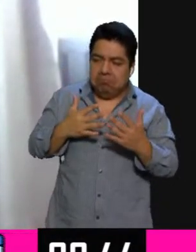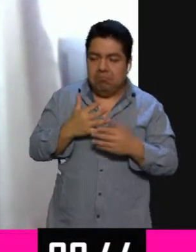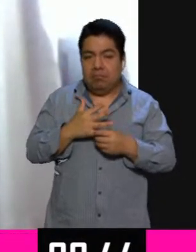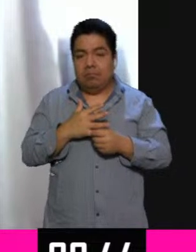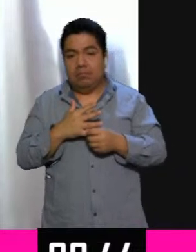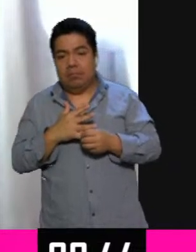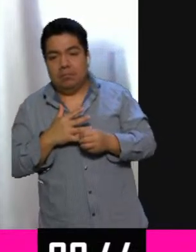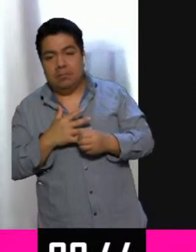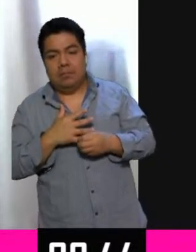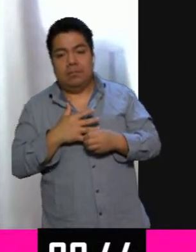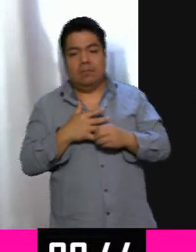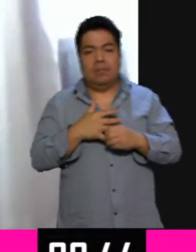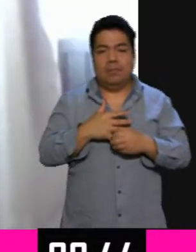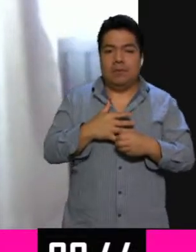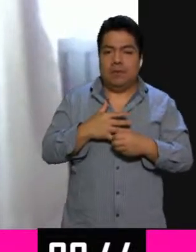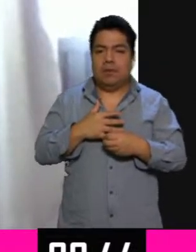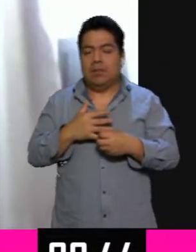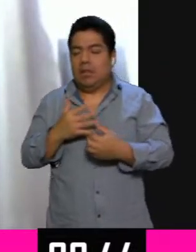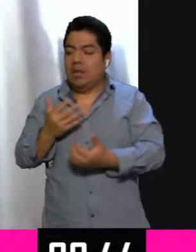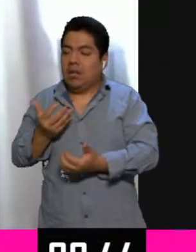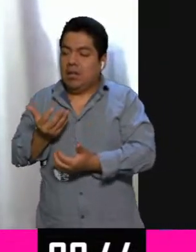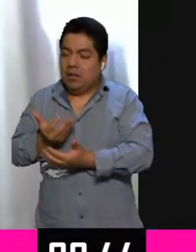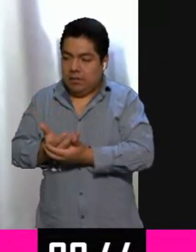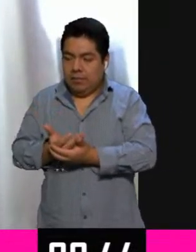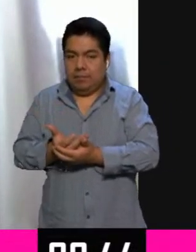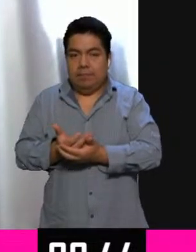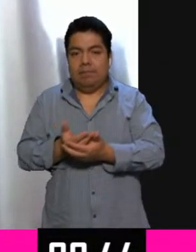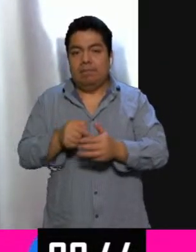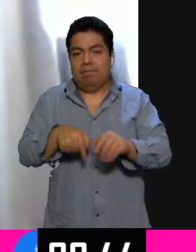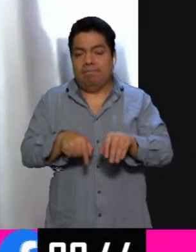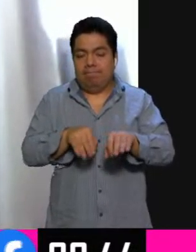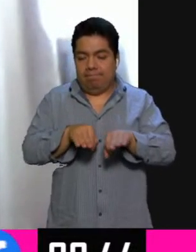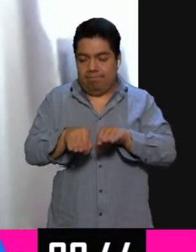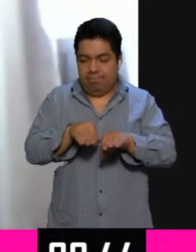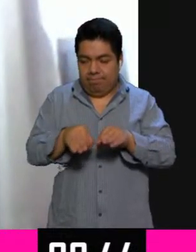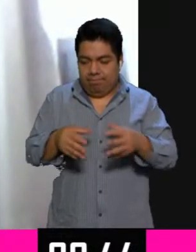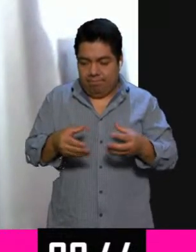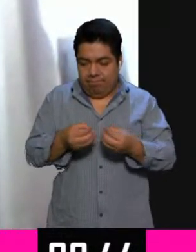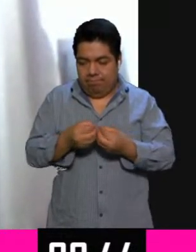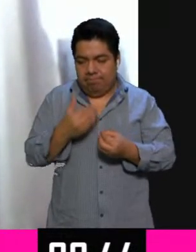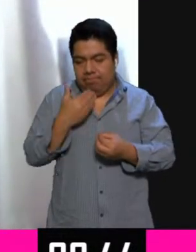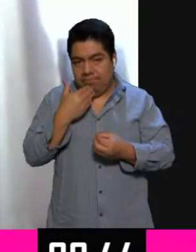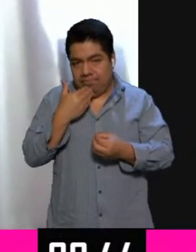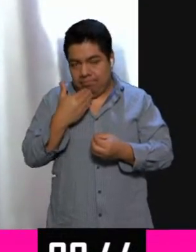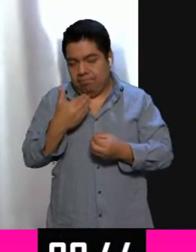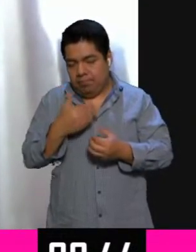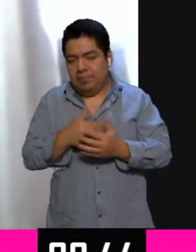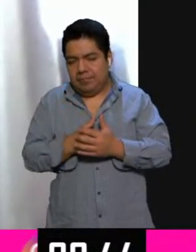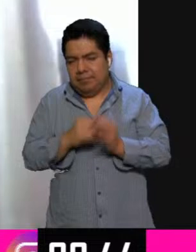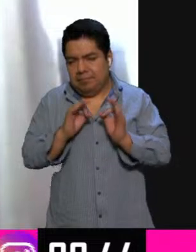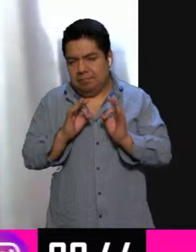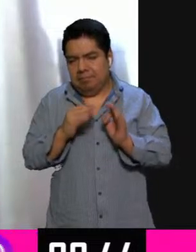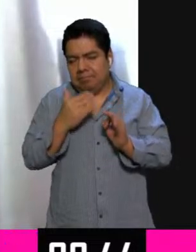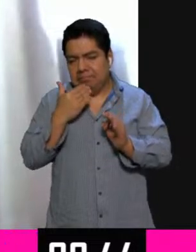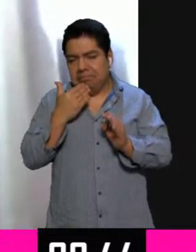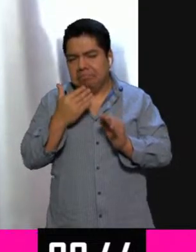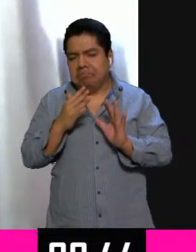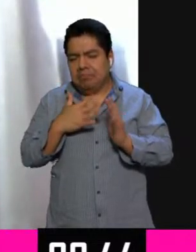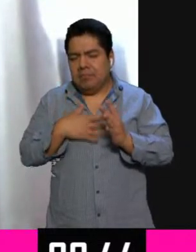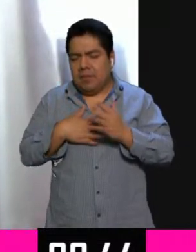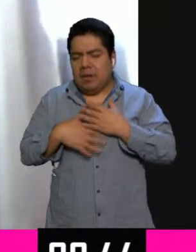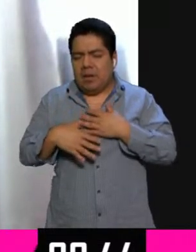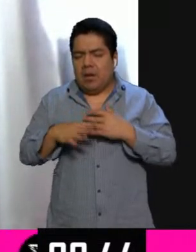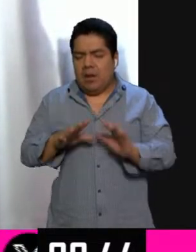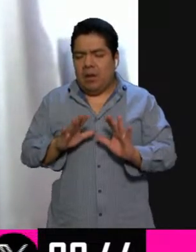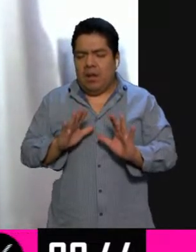de Sayula, el descanso, el chambear aquí con mucho gusto, pues me ha hecho mucho bien. Entonces estoy